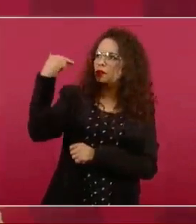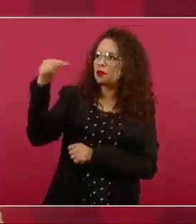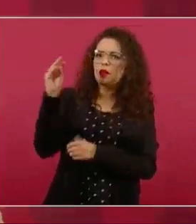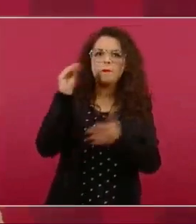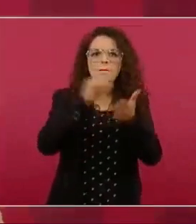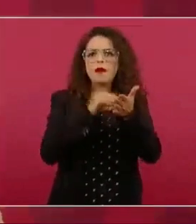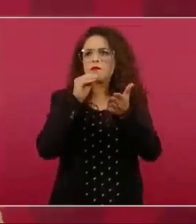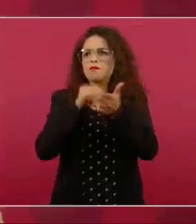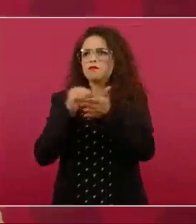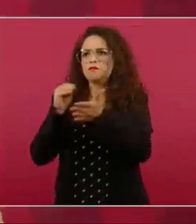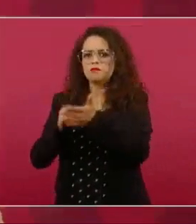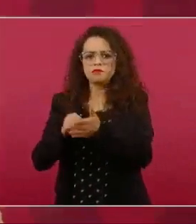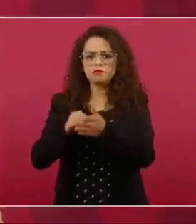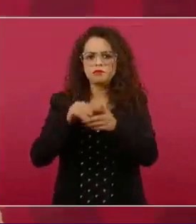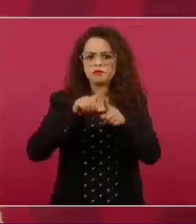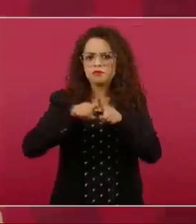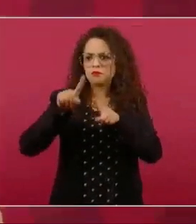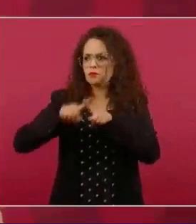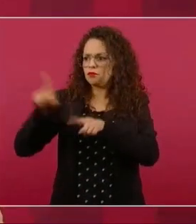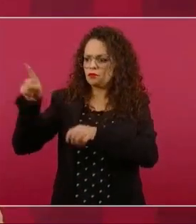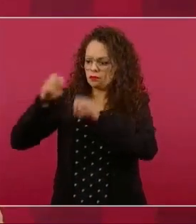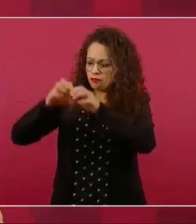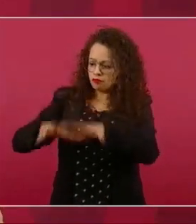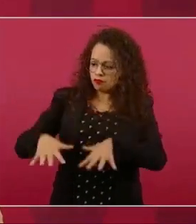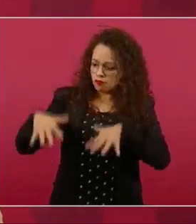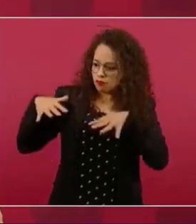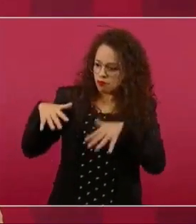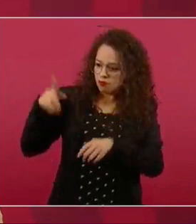ahí en los recintos legislativos?